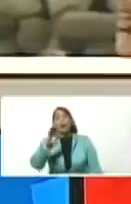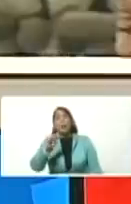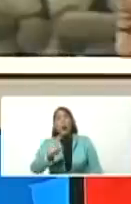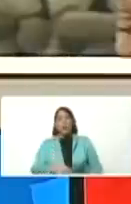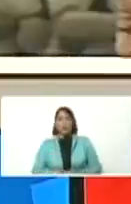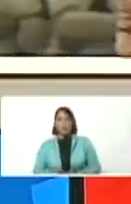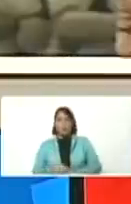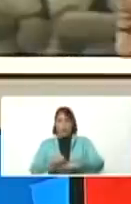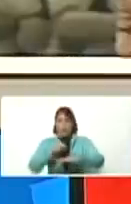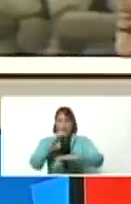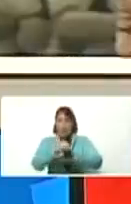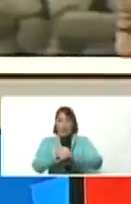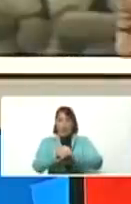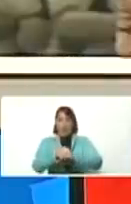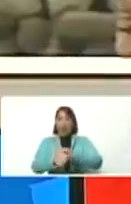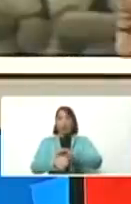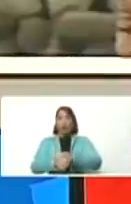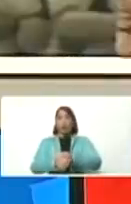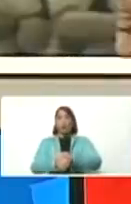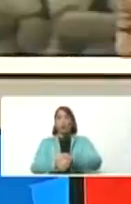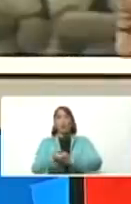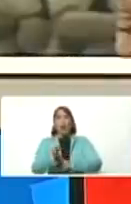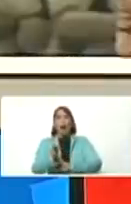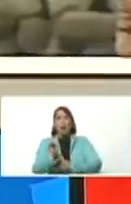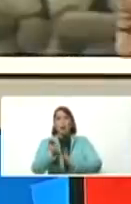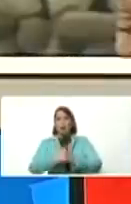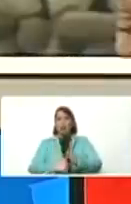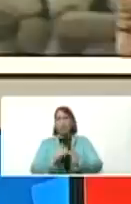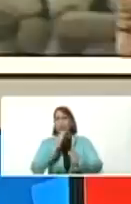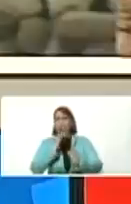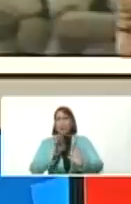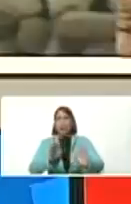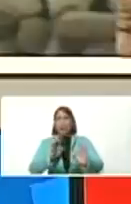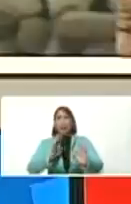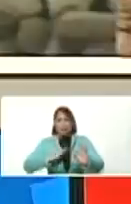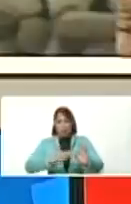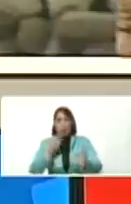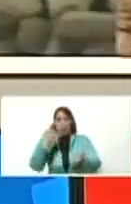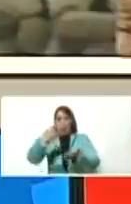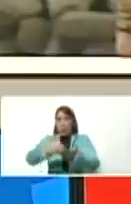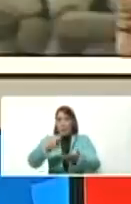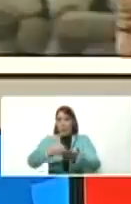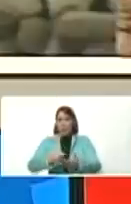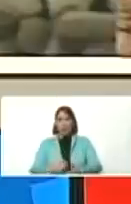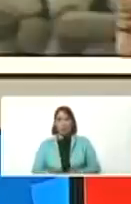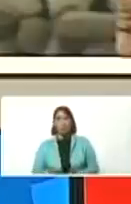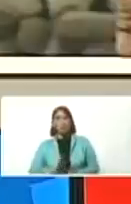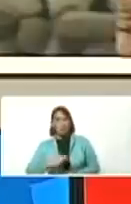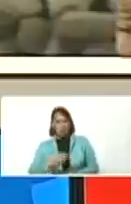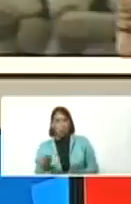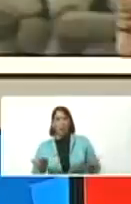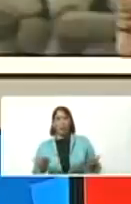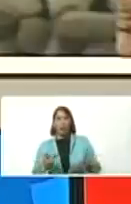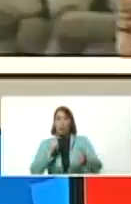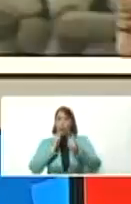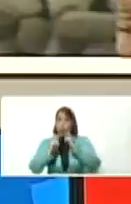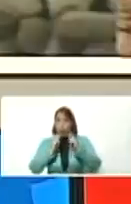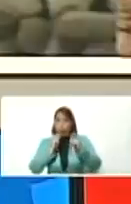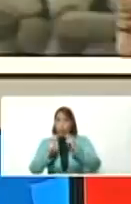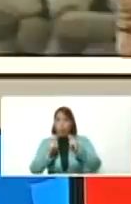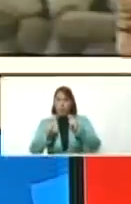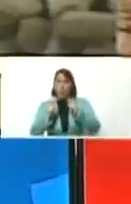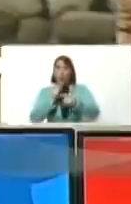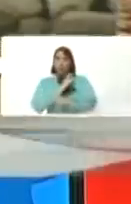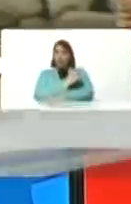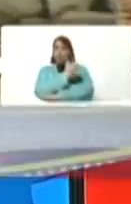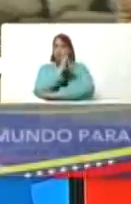Es la isla de la tortuga y está virgen para invertir. Para hacer un turismo